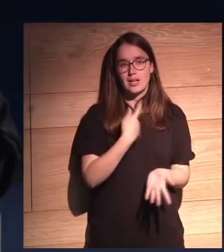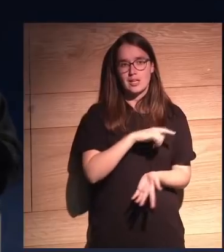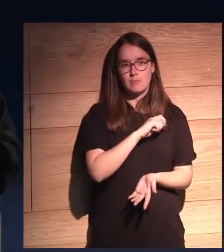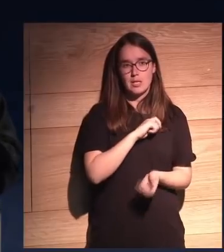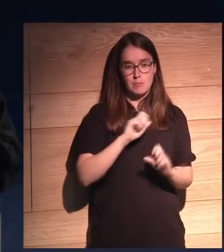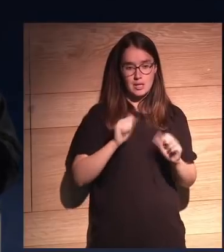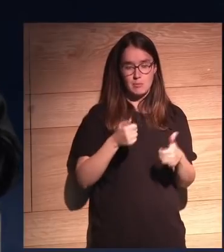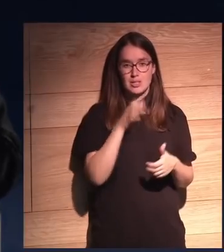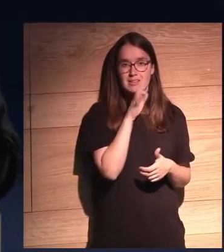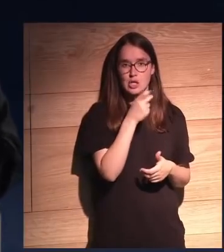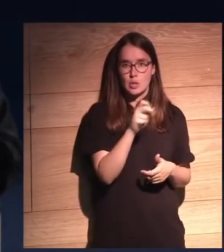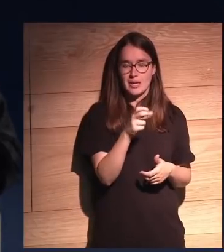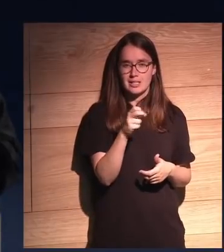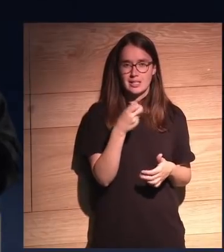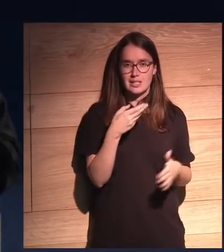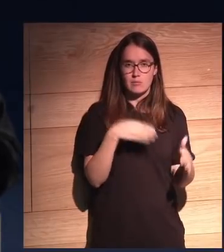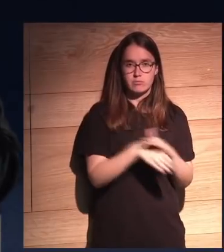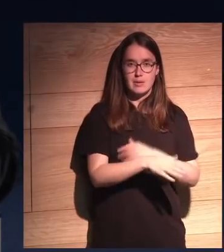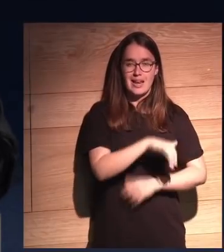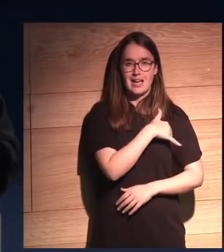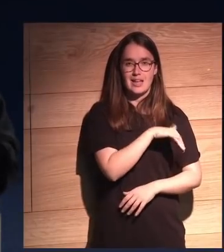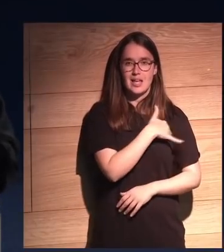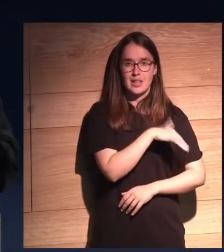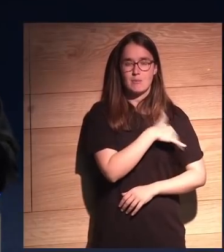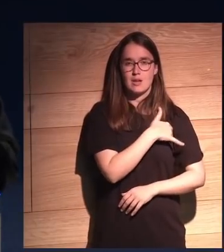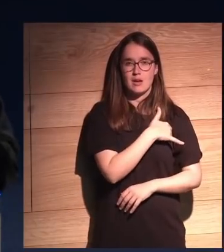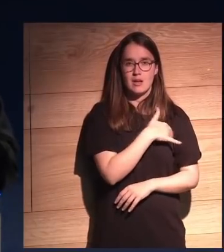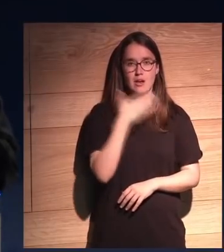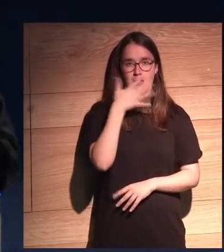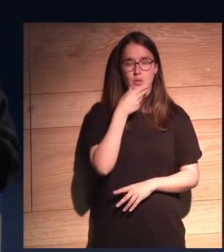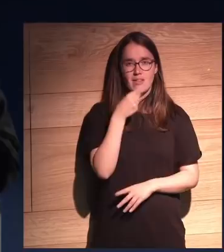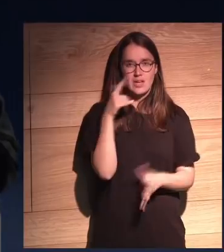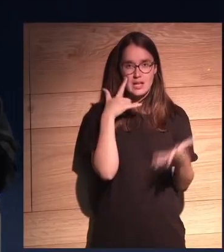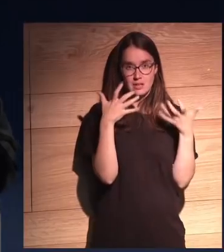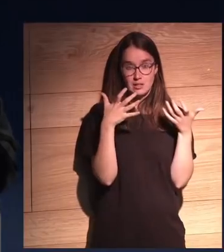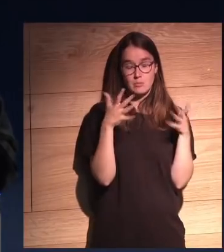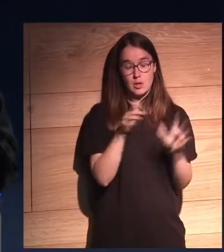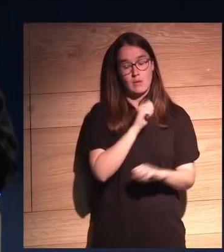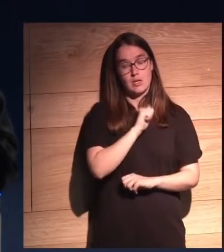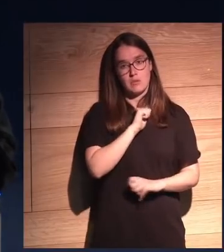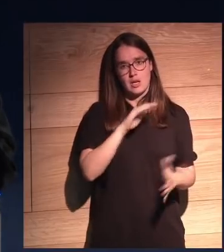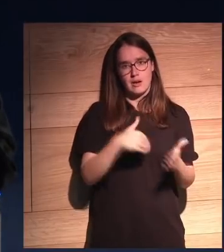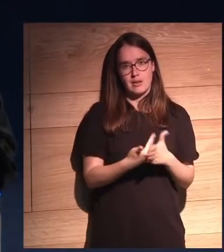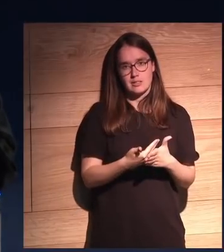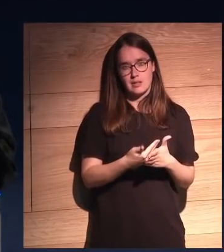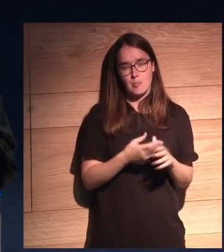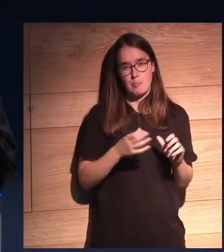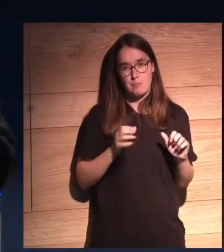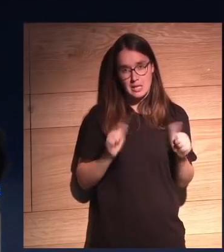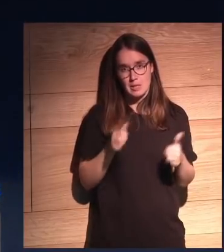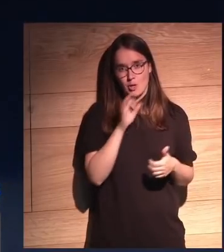desde principios del XX, en la academia, la Escuela de Bellas Artes, ¿no? Pero hay que esperar, como os digo,